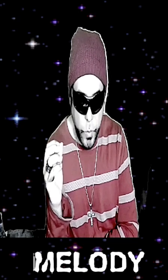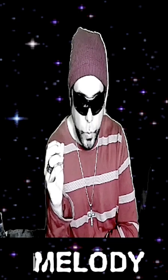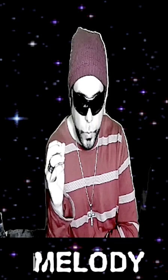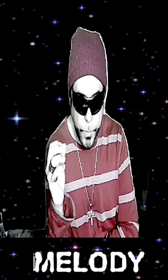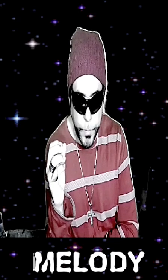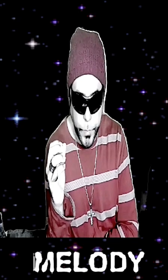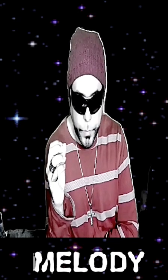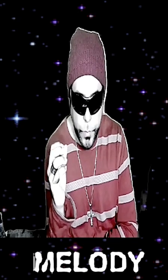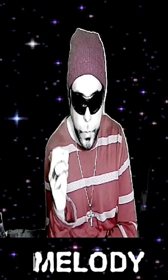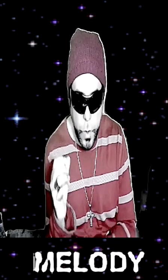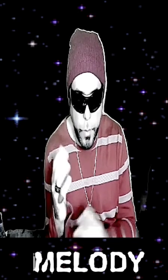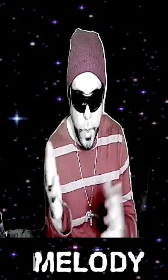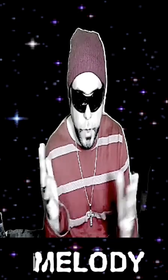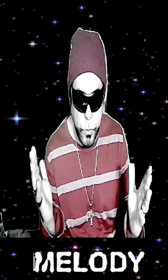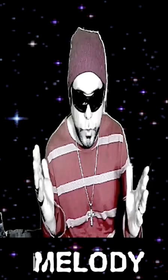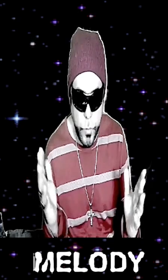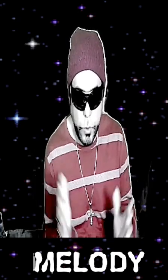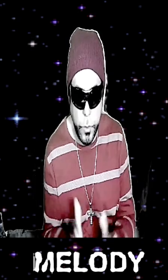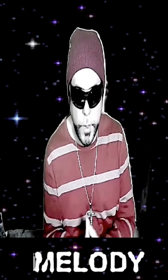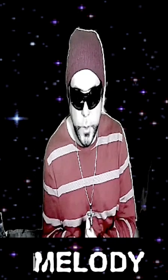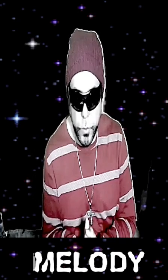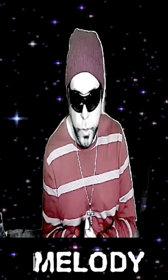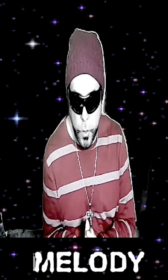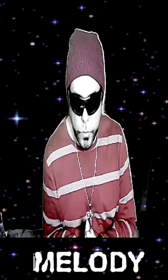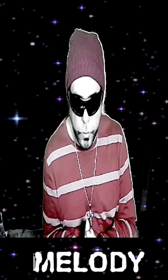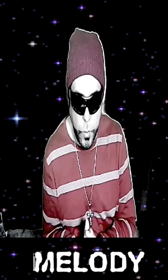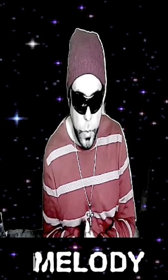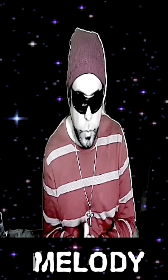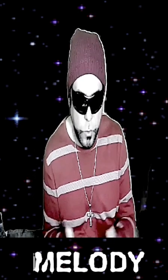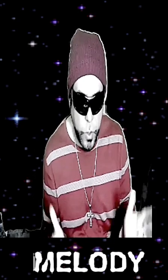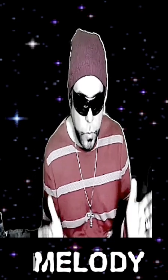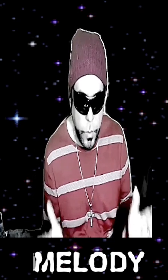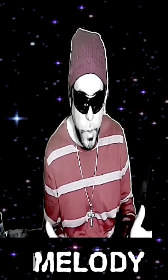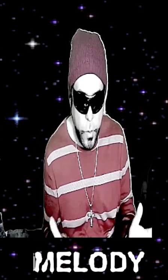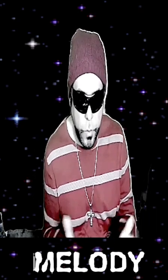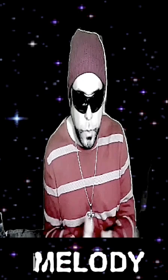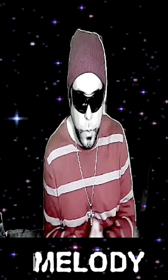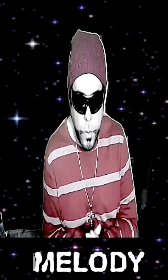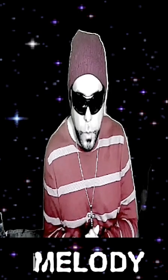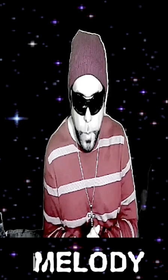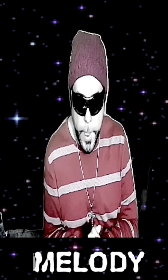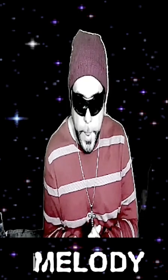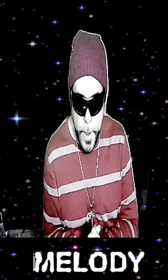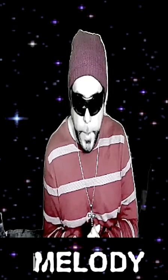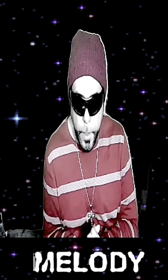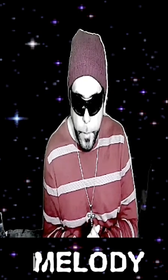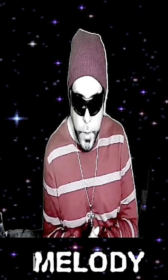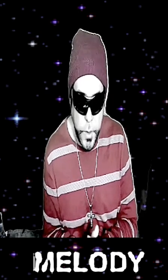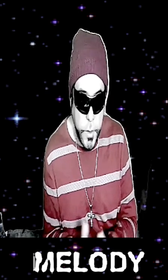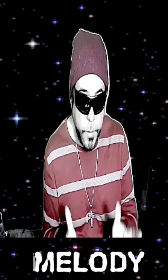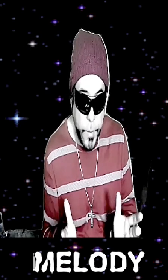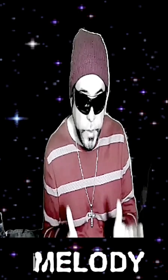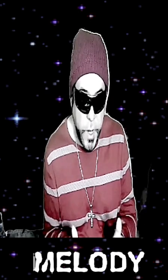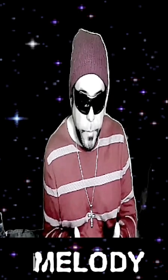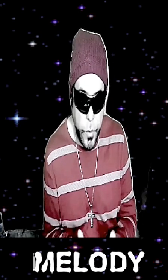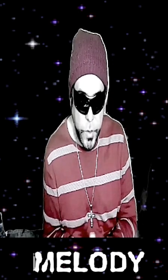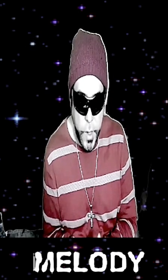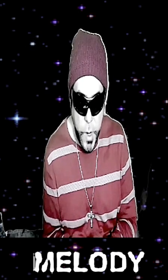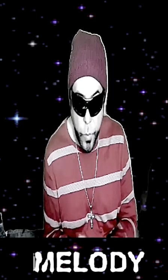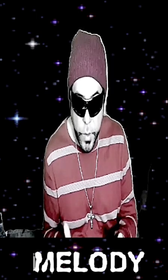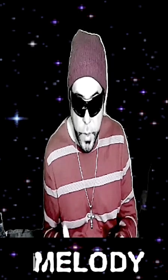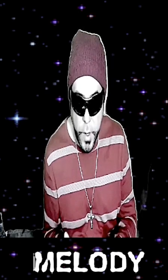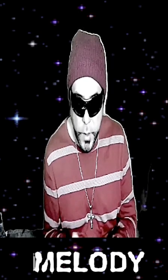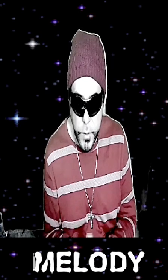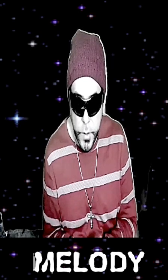Qué tal amigos de YouTube Me da gusto amigo volver a saludarlos Hoy vengo con otro nuevo video no más antes de empezar